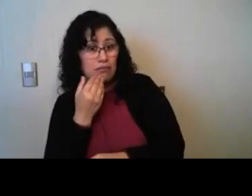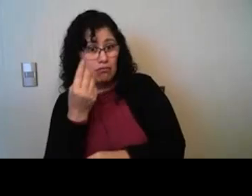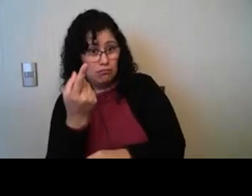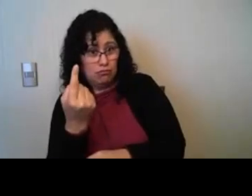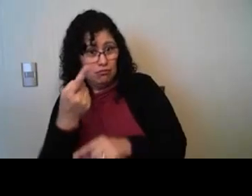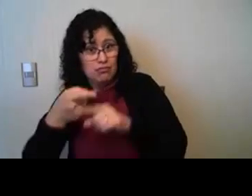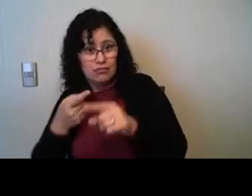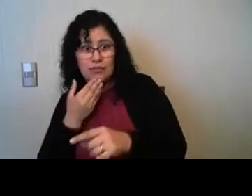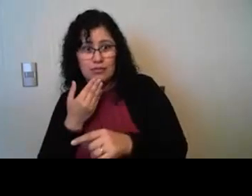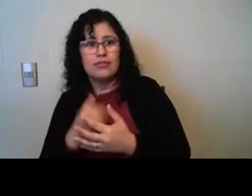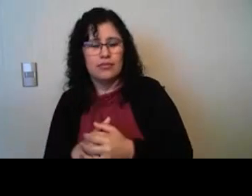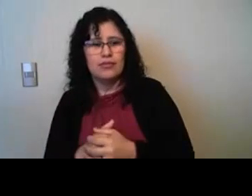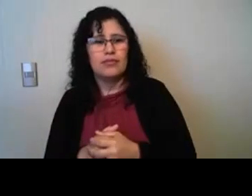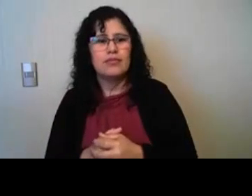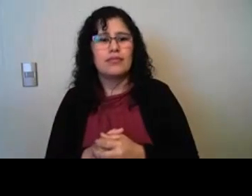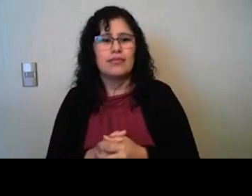Bien.